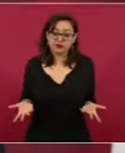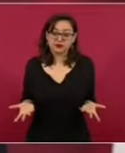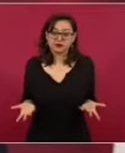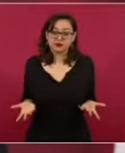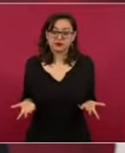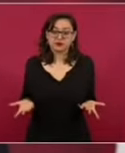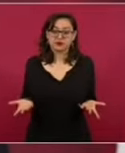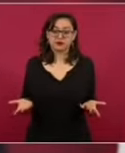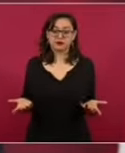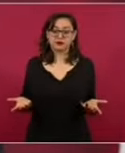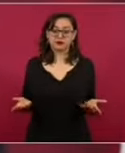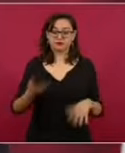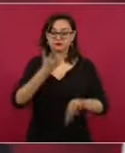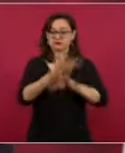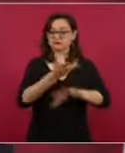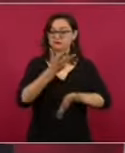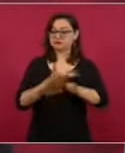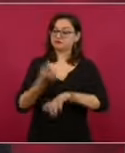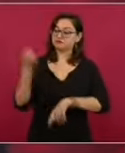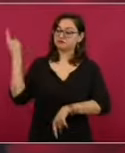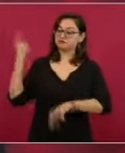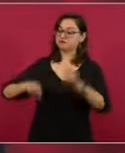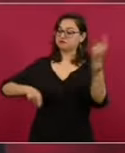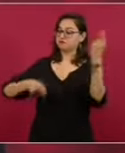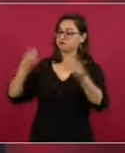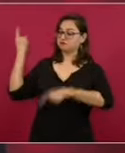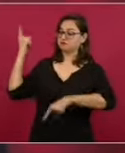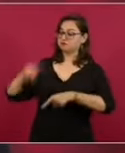a todos los tenían ahí,